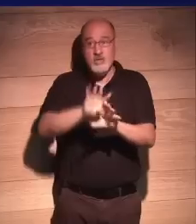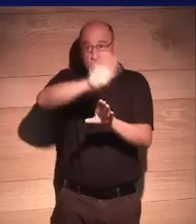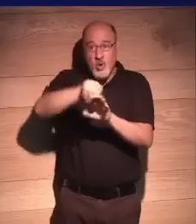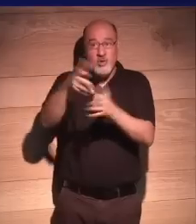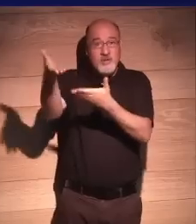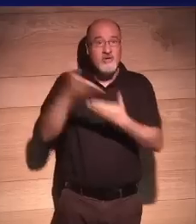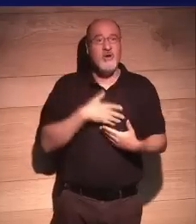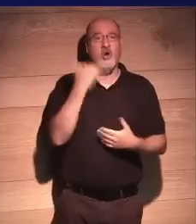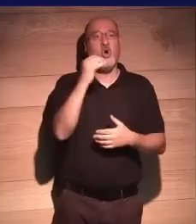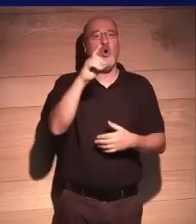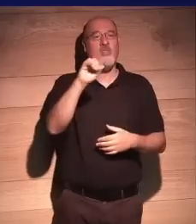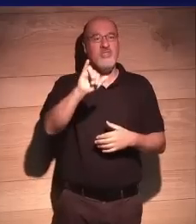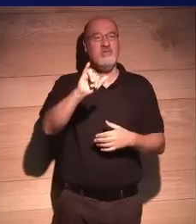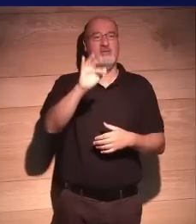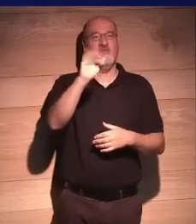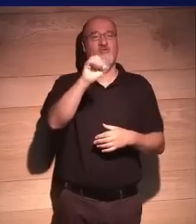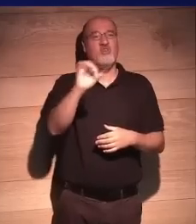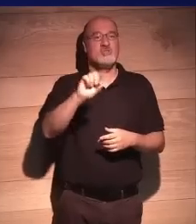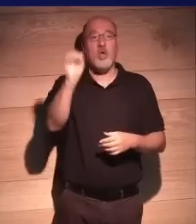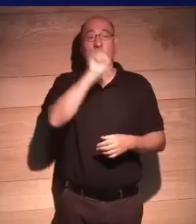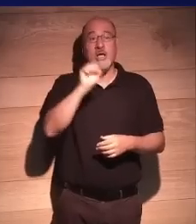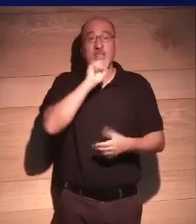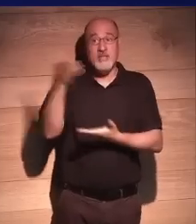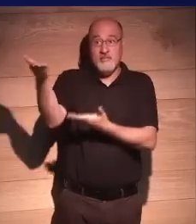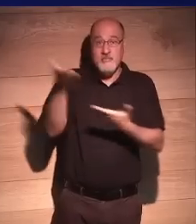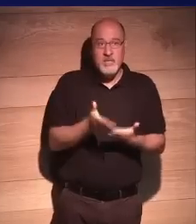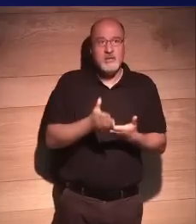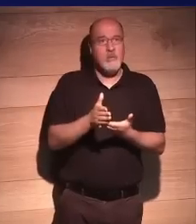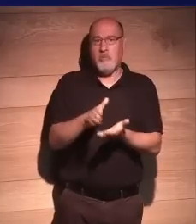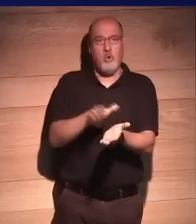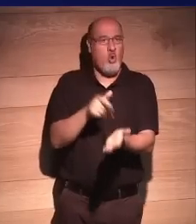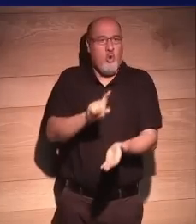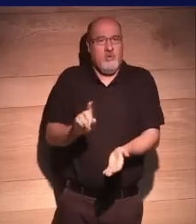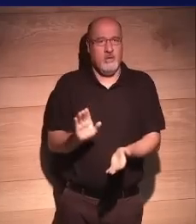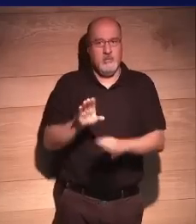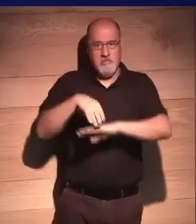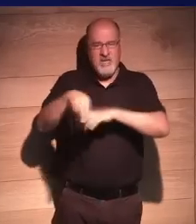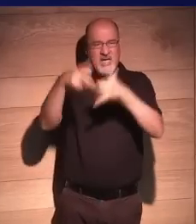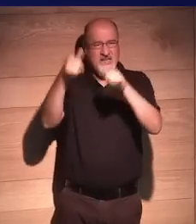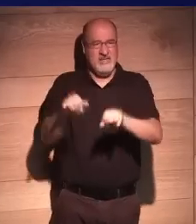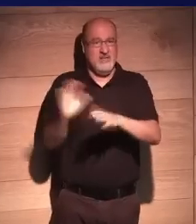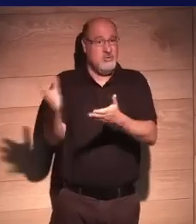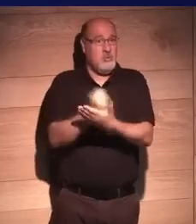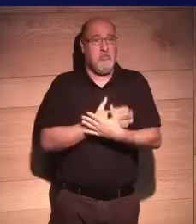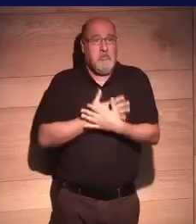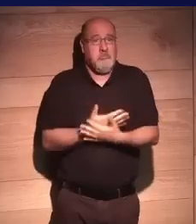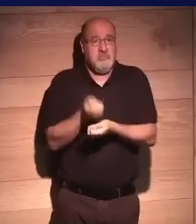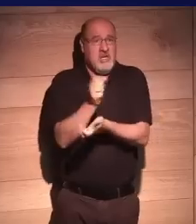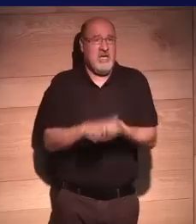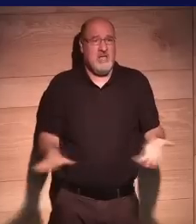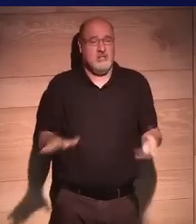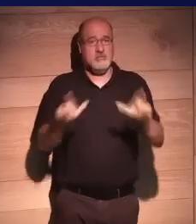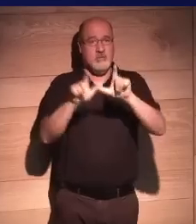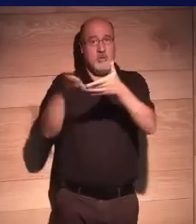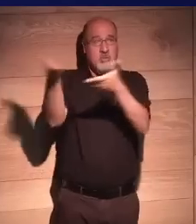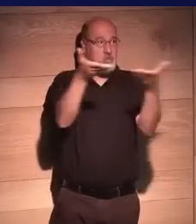se concebía esto de pagar a la gente. Y los cantantes venían porque estaban promocionando discos, porque estaban promocionando cosas, y era una